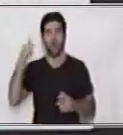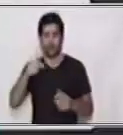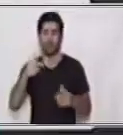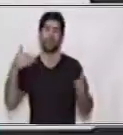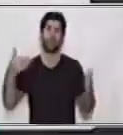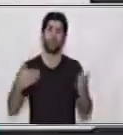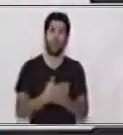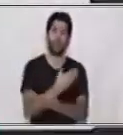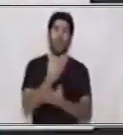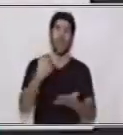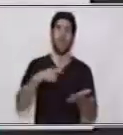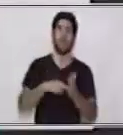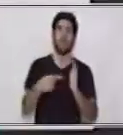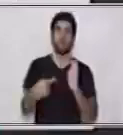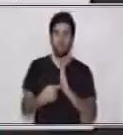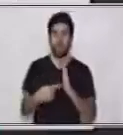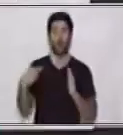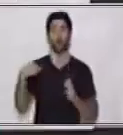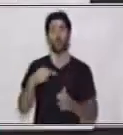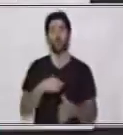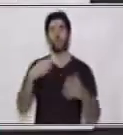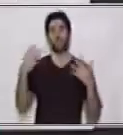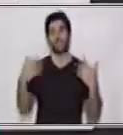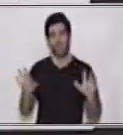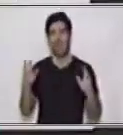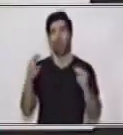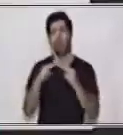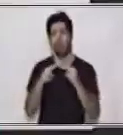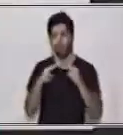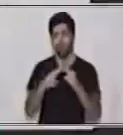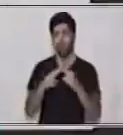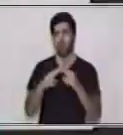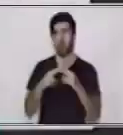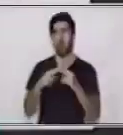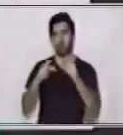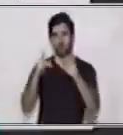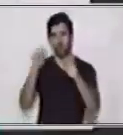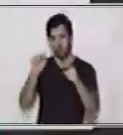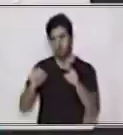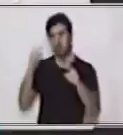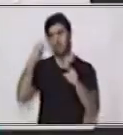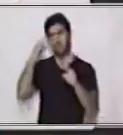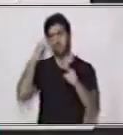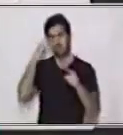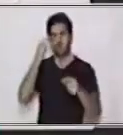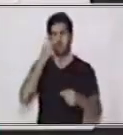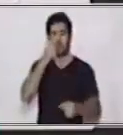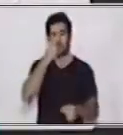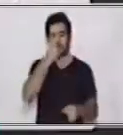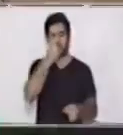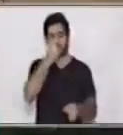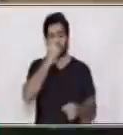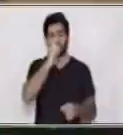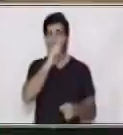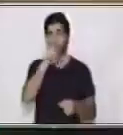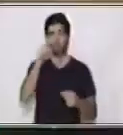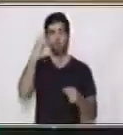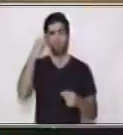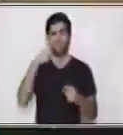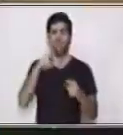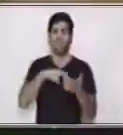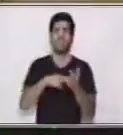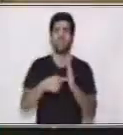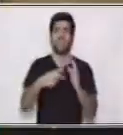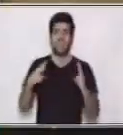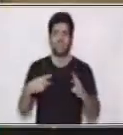nuevo significado de lo que nosotros ya conocíamos. Entonces piensa, ¿Cómo puede ser una valiente cobardía?